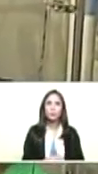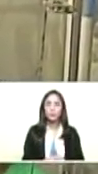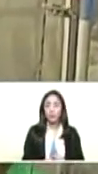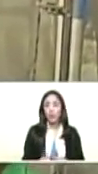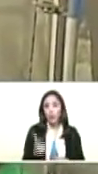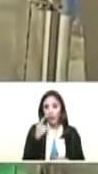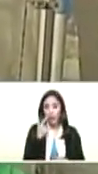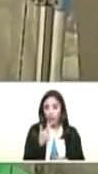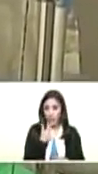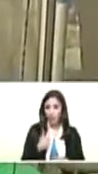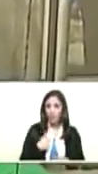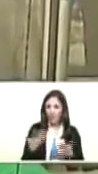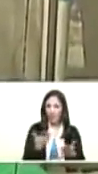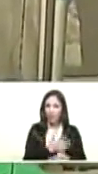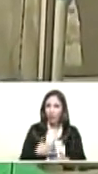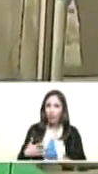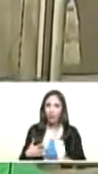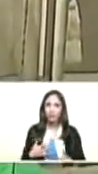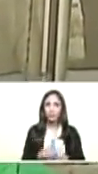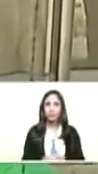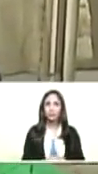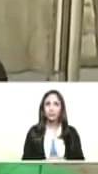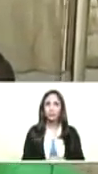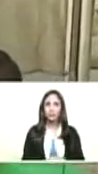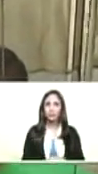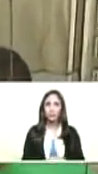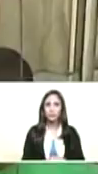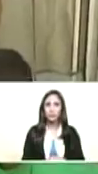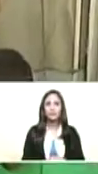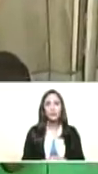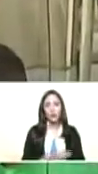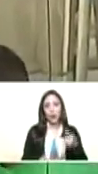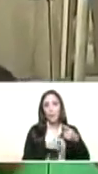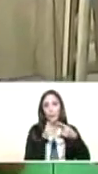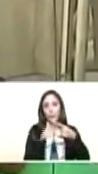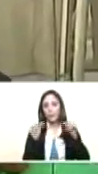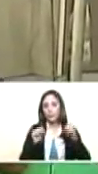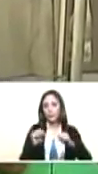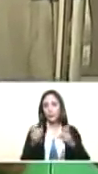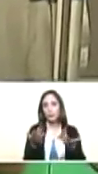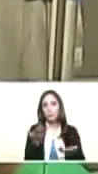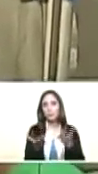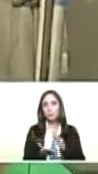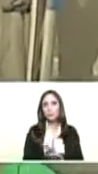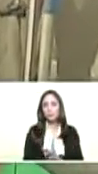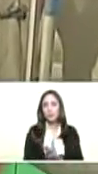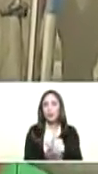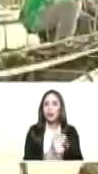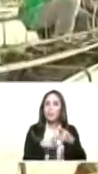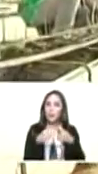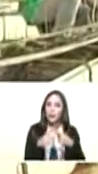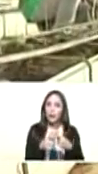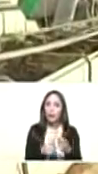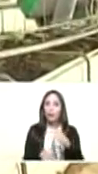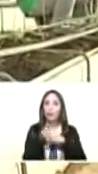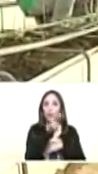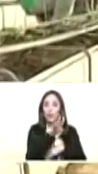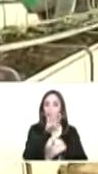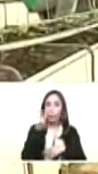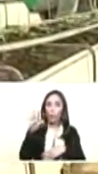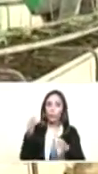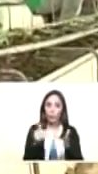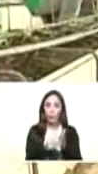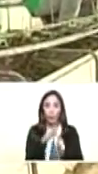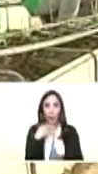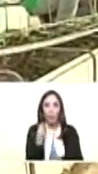haya que pedir. Sí, presidente, efectivamente, en una primera instancia, presidente, nosotros queremos de antemano los 24.000 chambitas